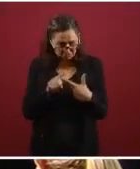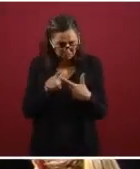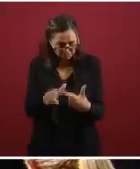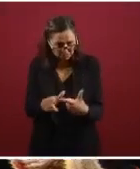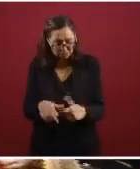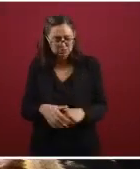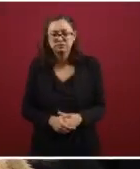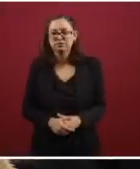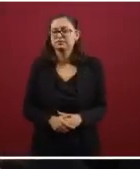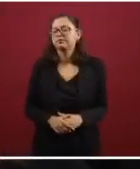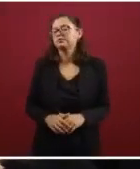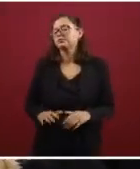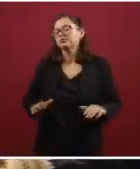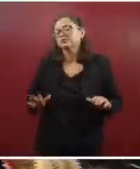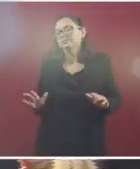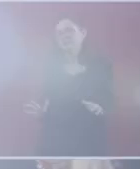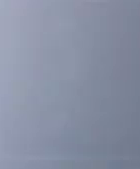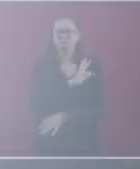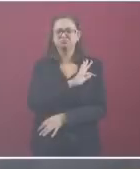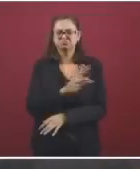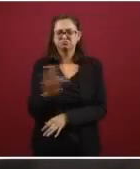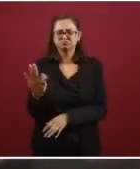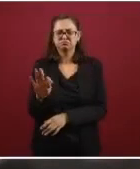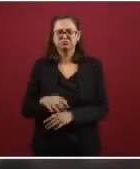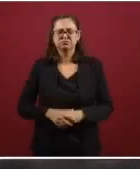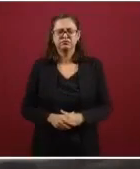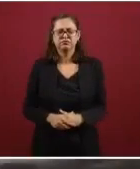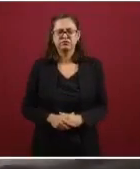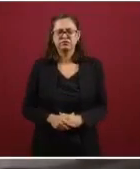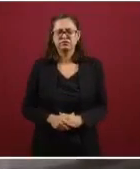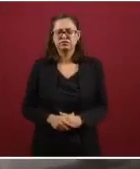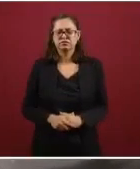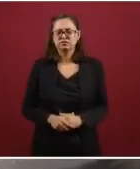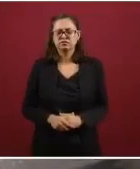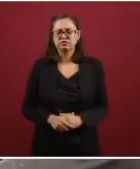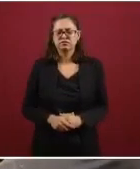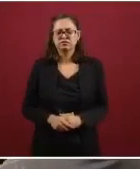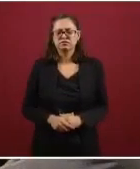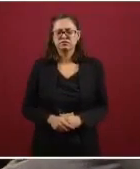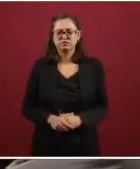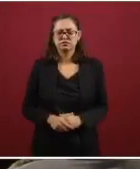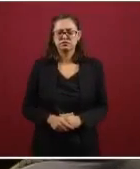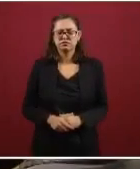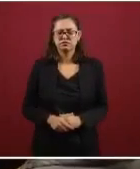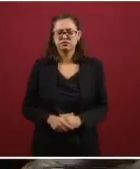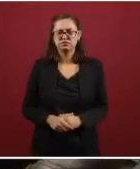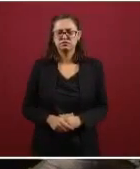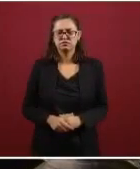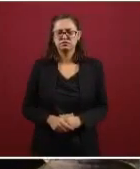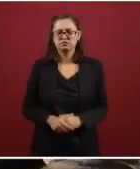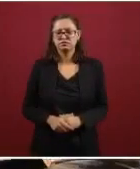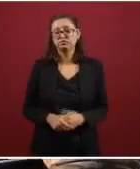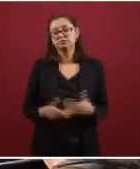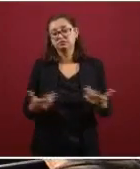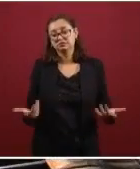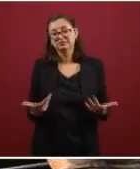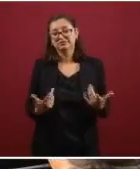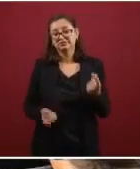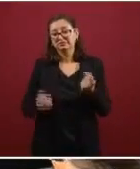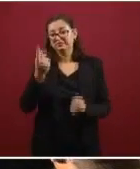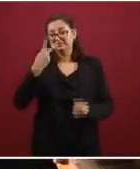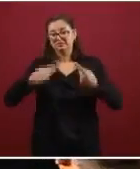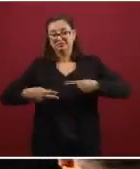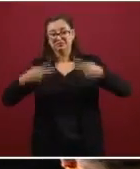La prensa se regula con la prensa. Hay quienes también no quisieran que existieran las